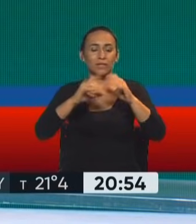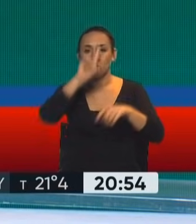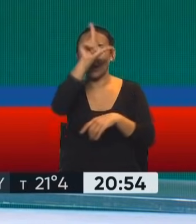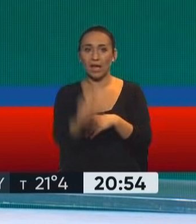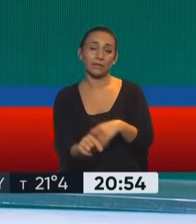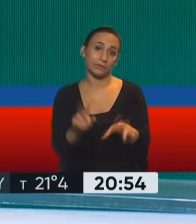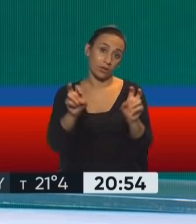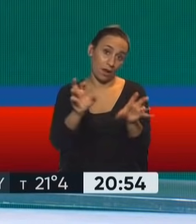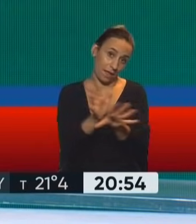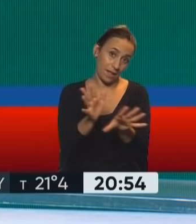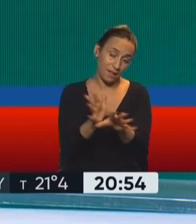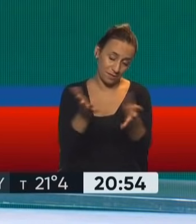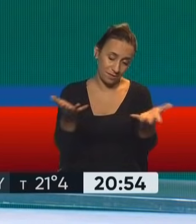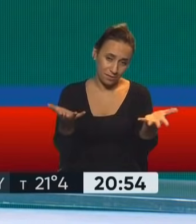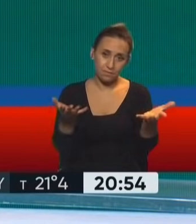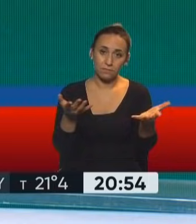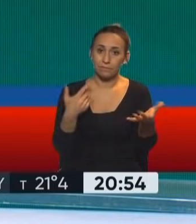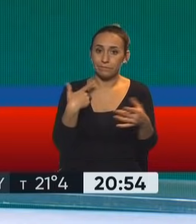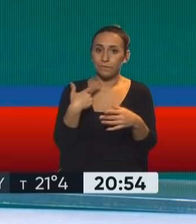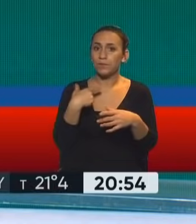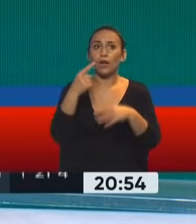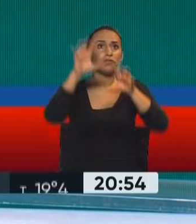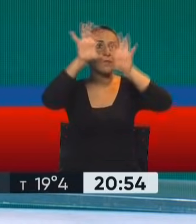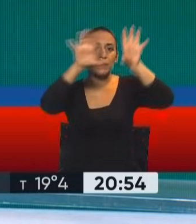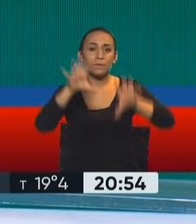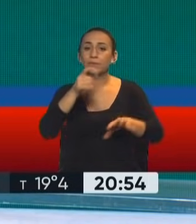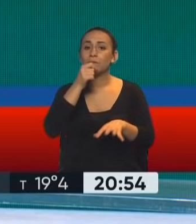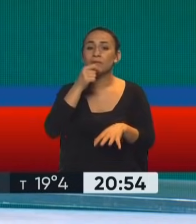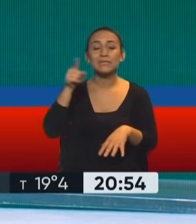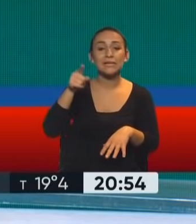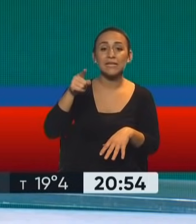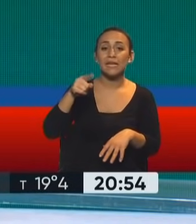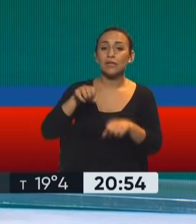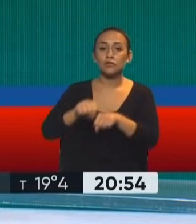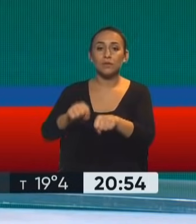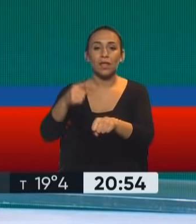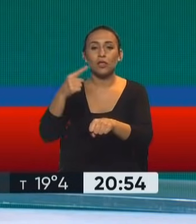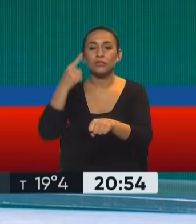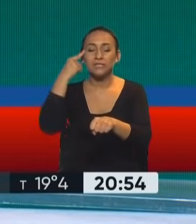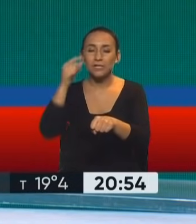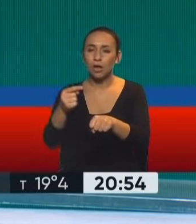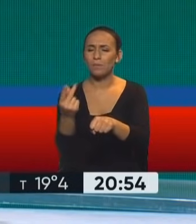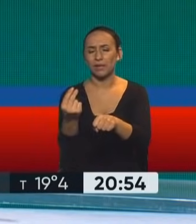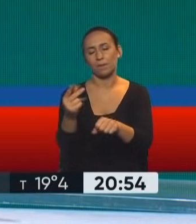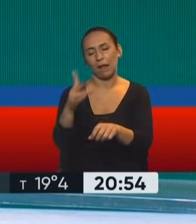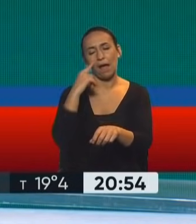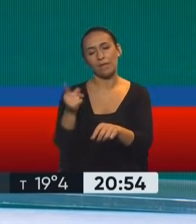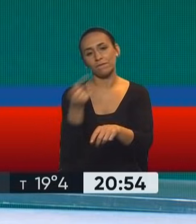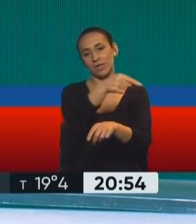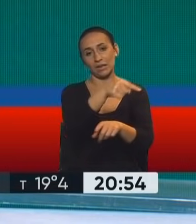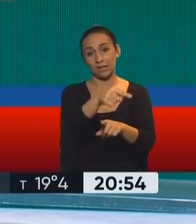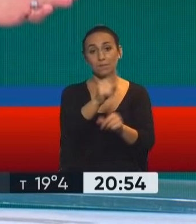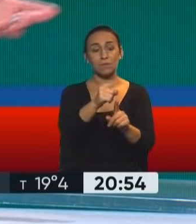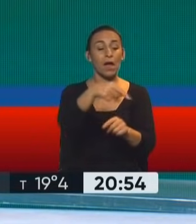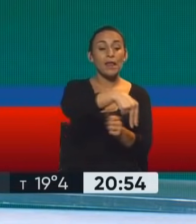no se enteran de lo que pasa en otros lugares del país. Porque cuando te dicen, si en el chino conseguís la leche a tal precio, y yo te digo, mira, andá, fíjate si conseguís ese precio